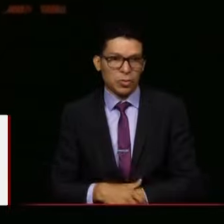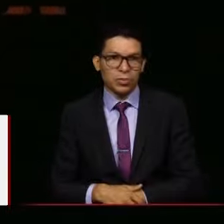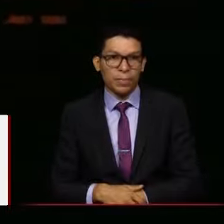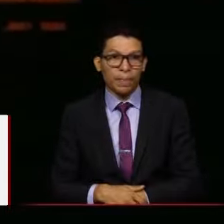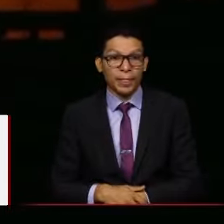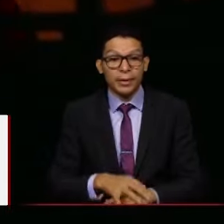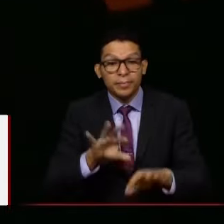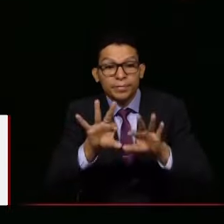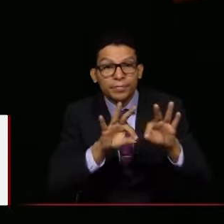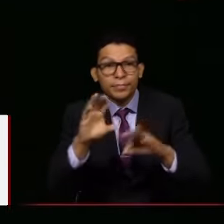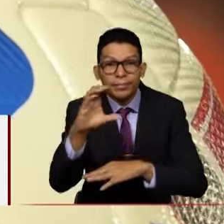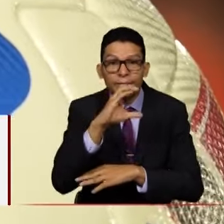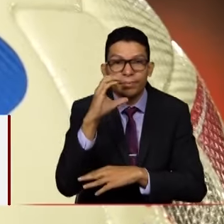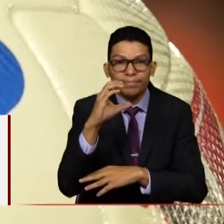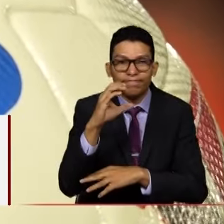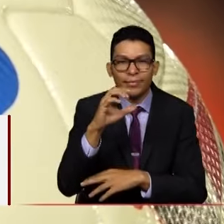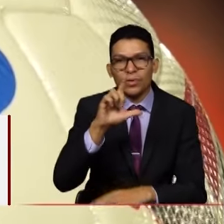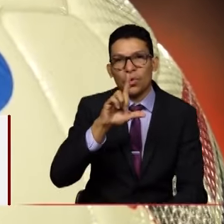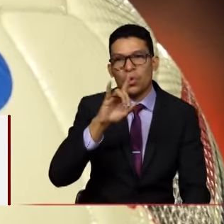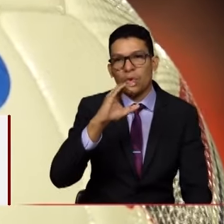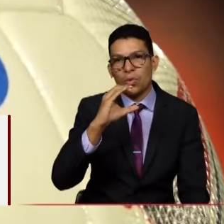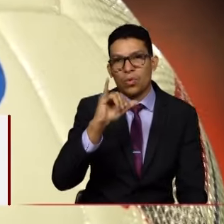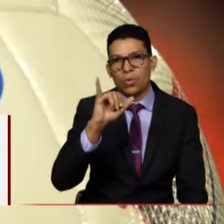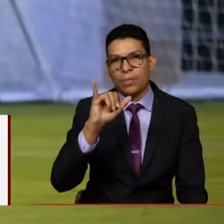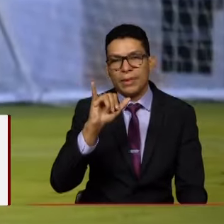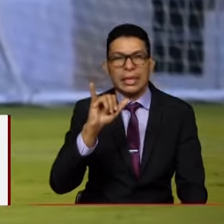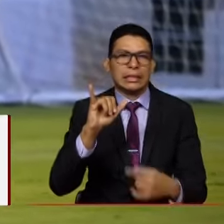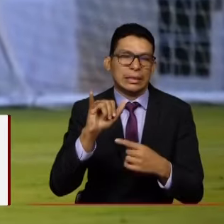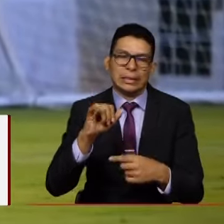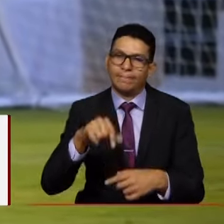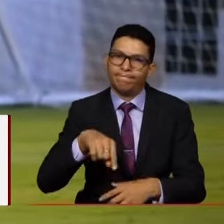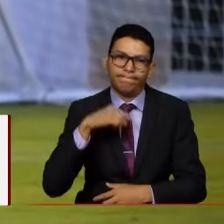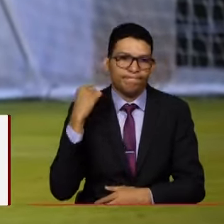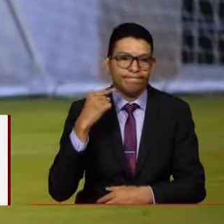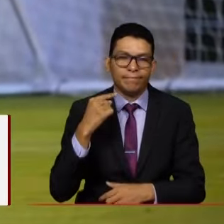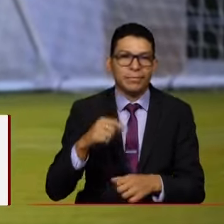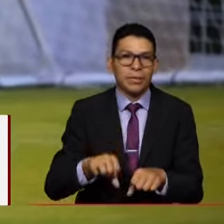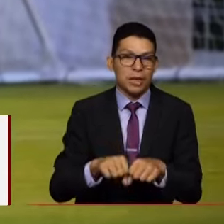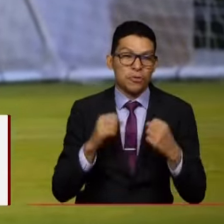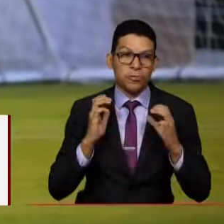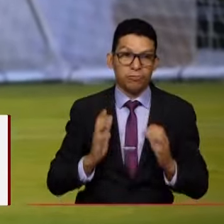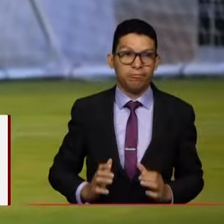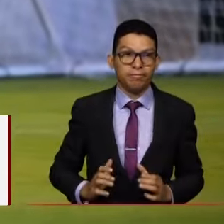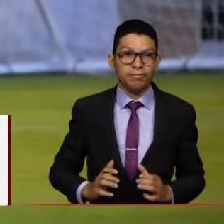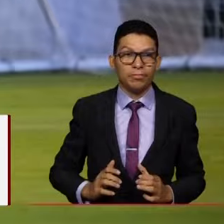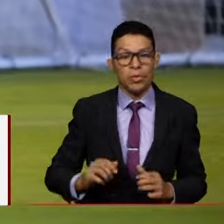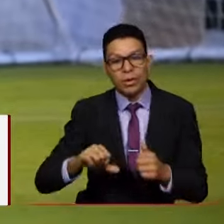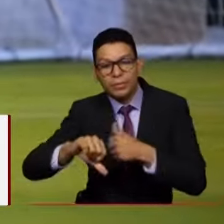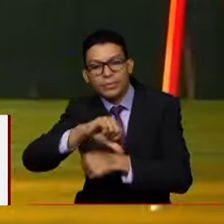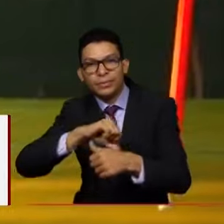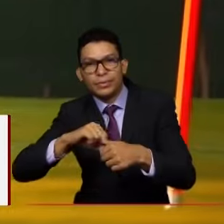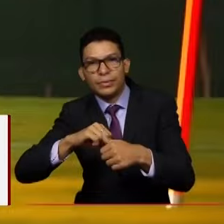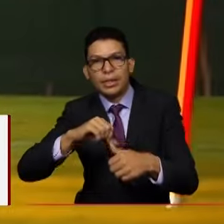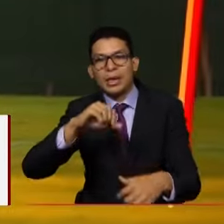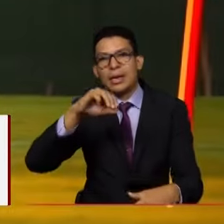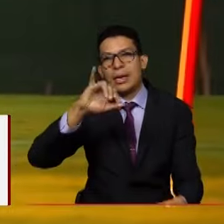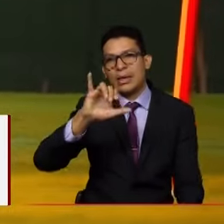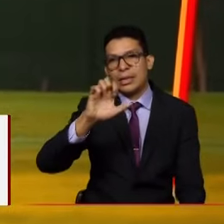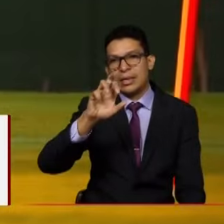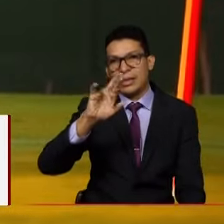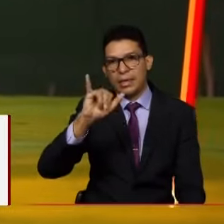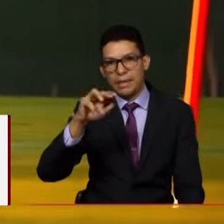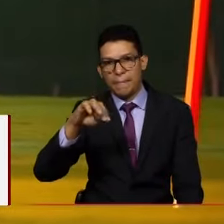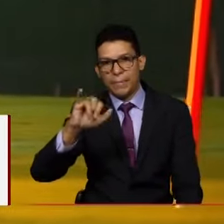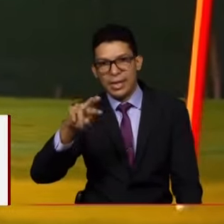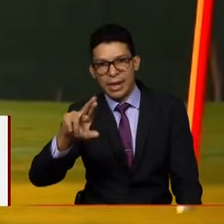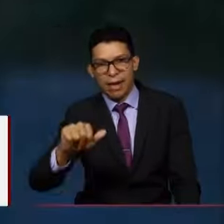no contará con John Locumí por lesión, pero tiene como alternativas a Carlos Cuesta y a Jerry Fernando Mina